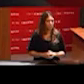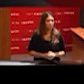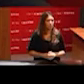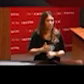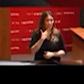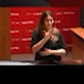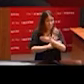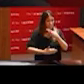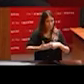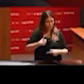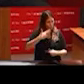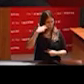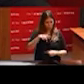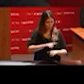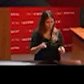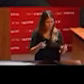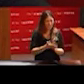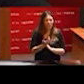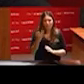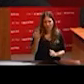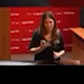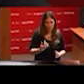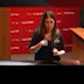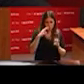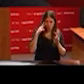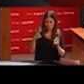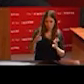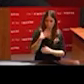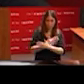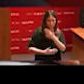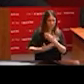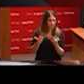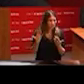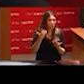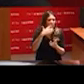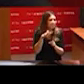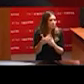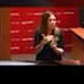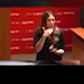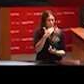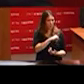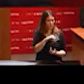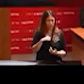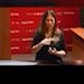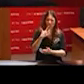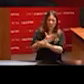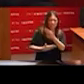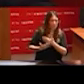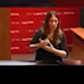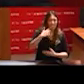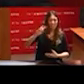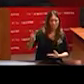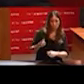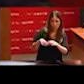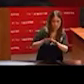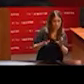la discapacidad entendemos eh que es una circunstancia personal y la entendemos como diversidad eh